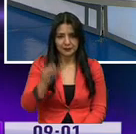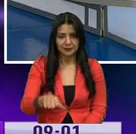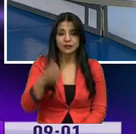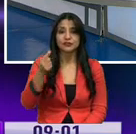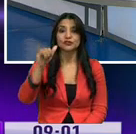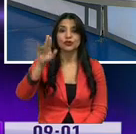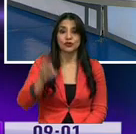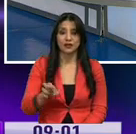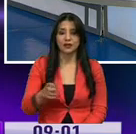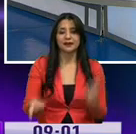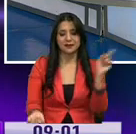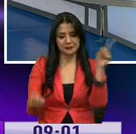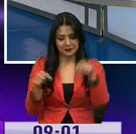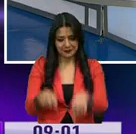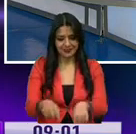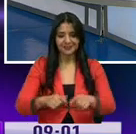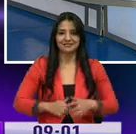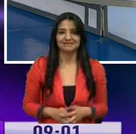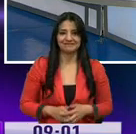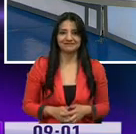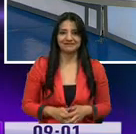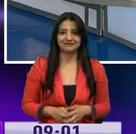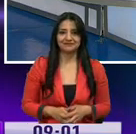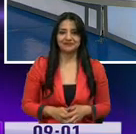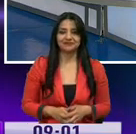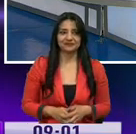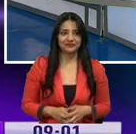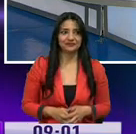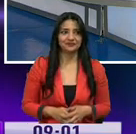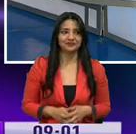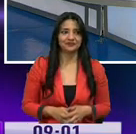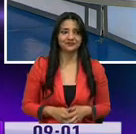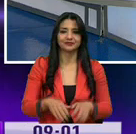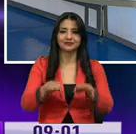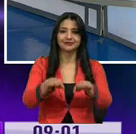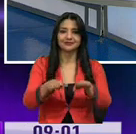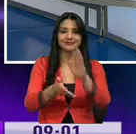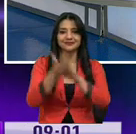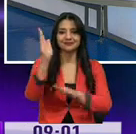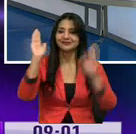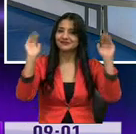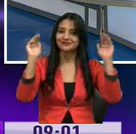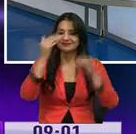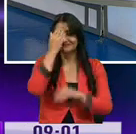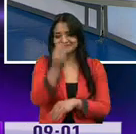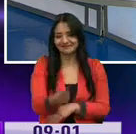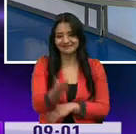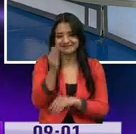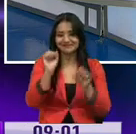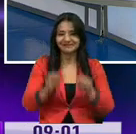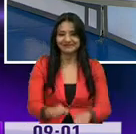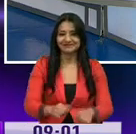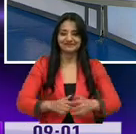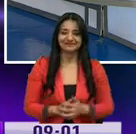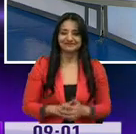Mañana los espero acá. Sí, nos vamos nosotros tomando distancia, chicos. Que tengan un excelente día. Vamos,